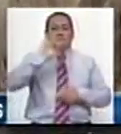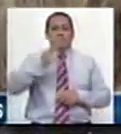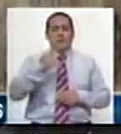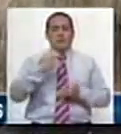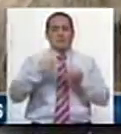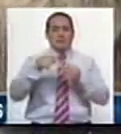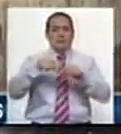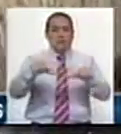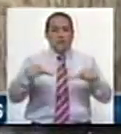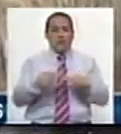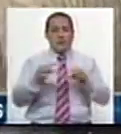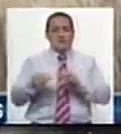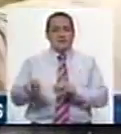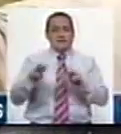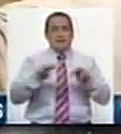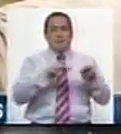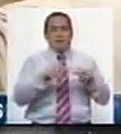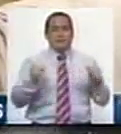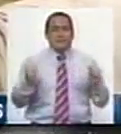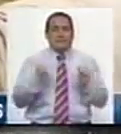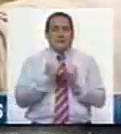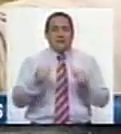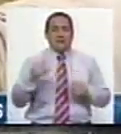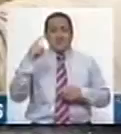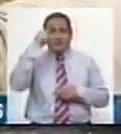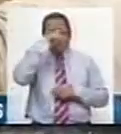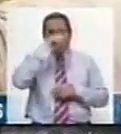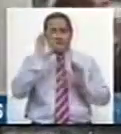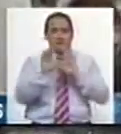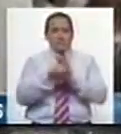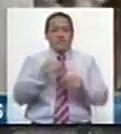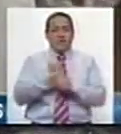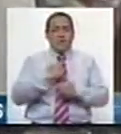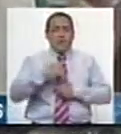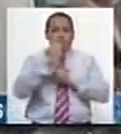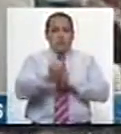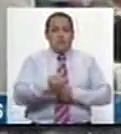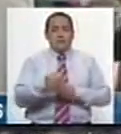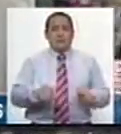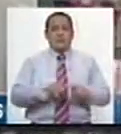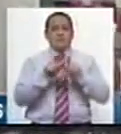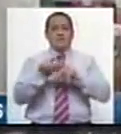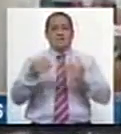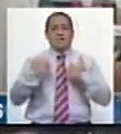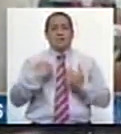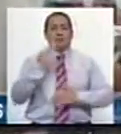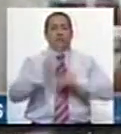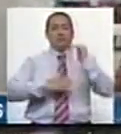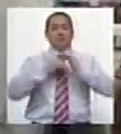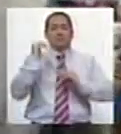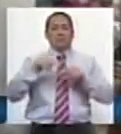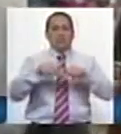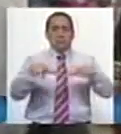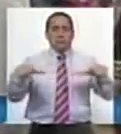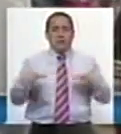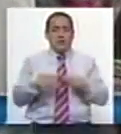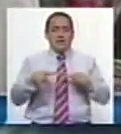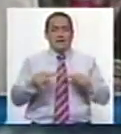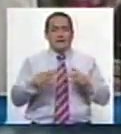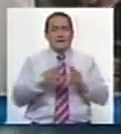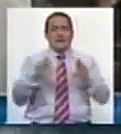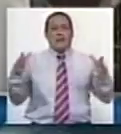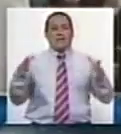sobre el nivel del mar. Las heladas dificultan la agricultura. También tenemos la construcción de cobertizos